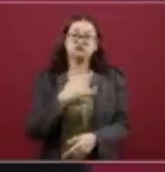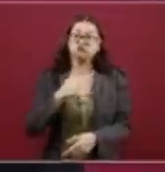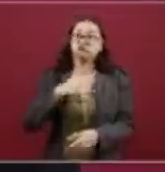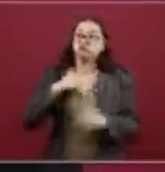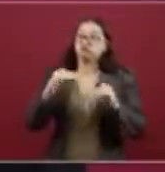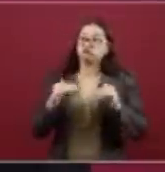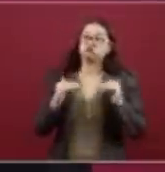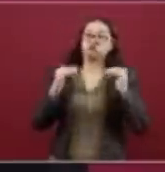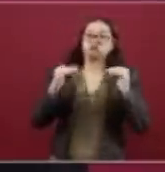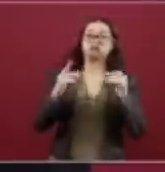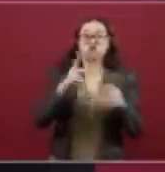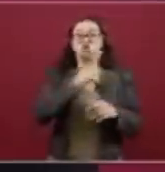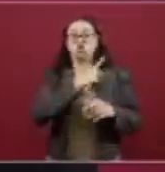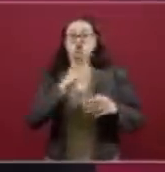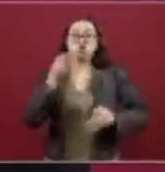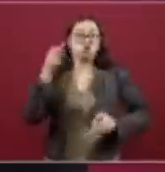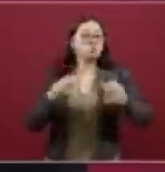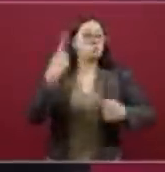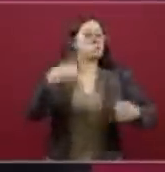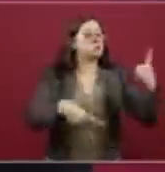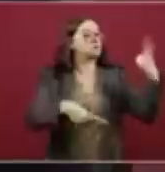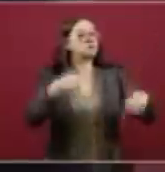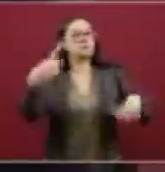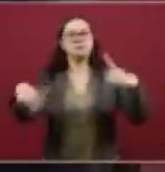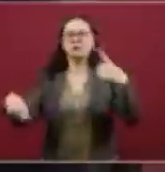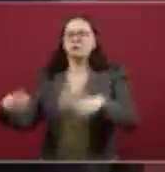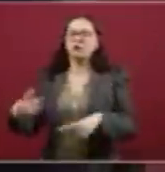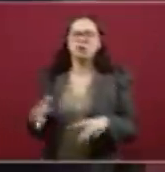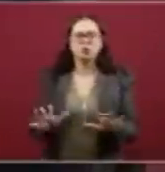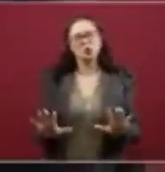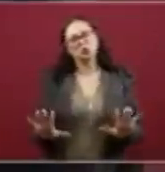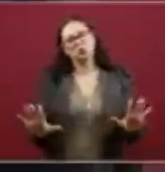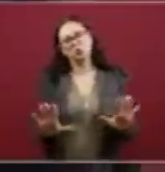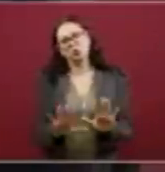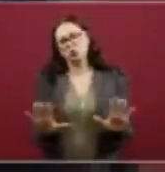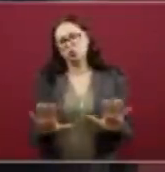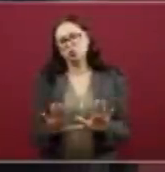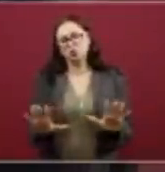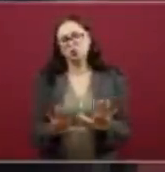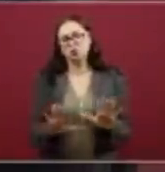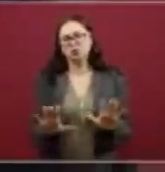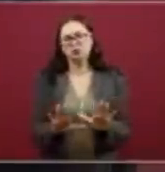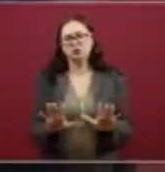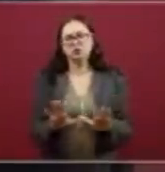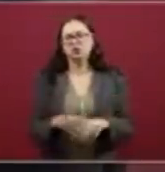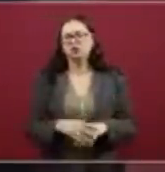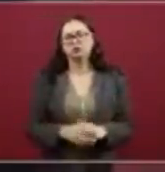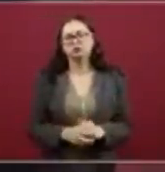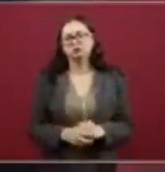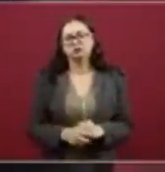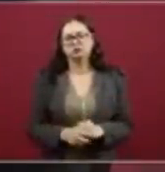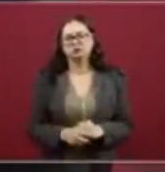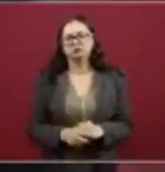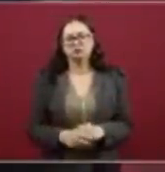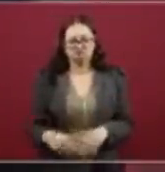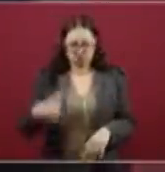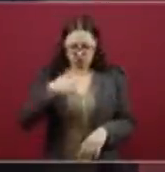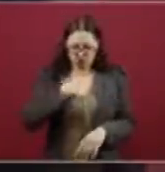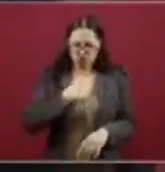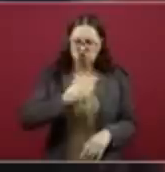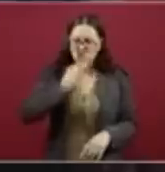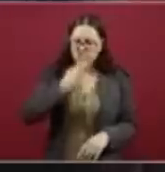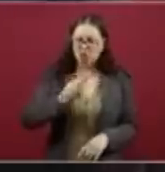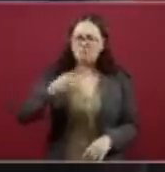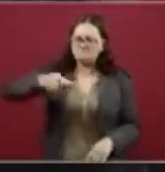los grandes jueces, los grandes juzgadores, los que pontifican,